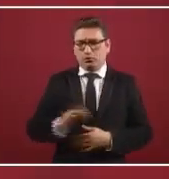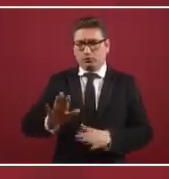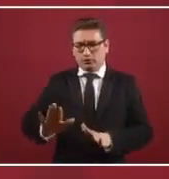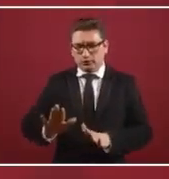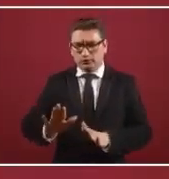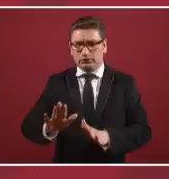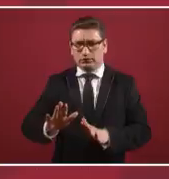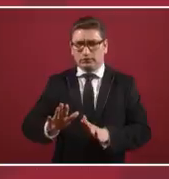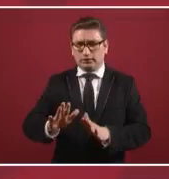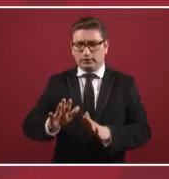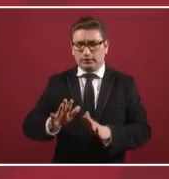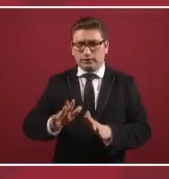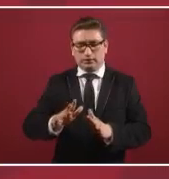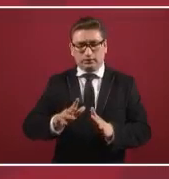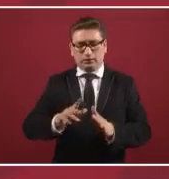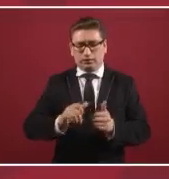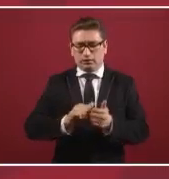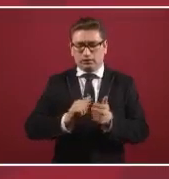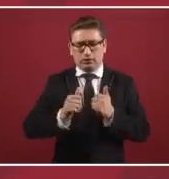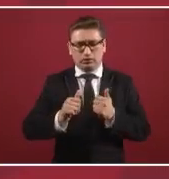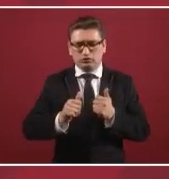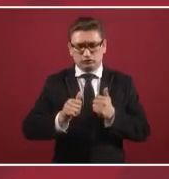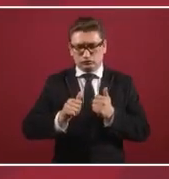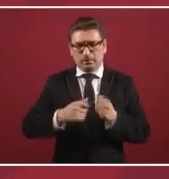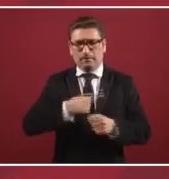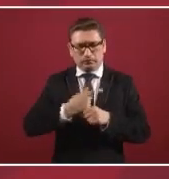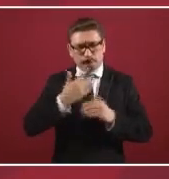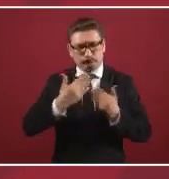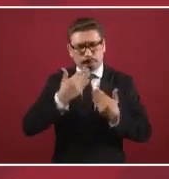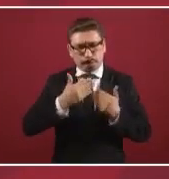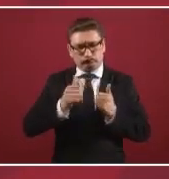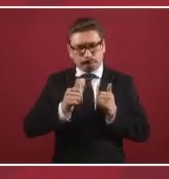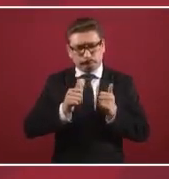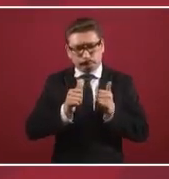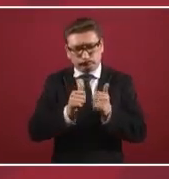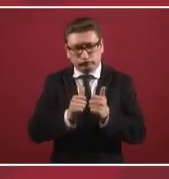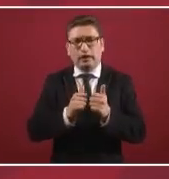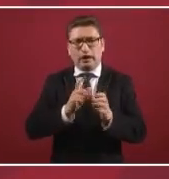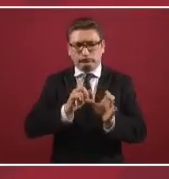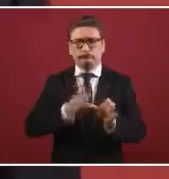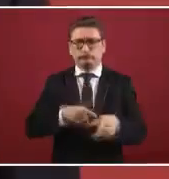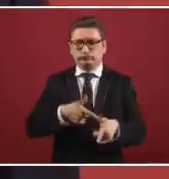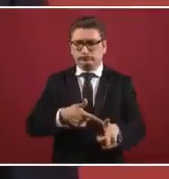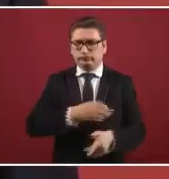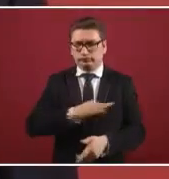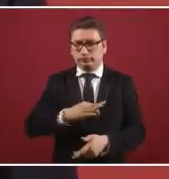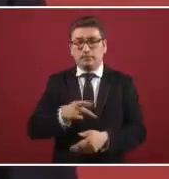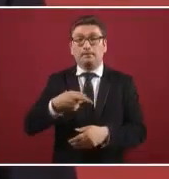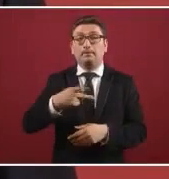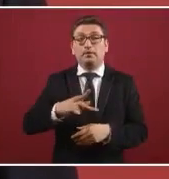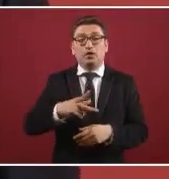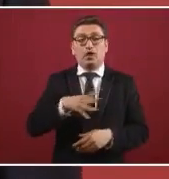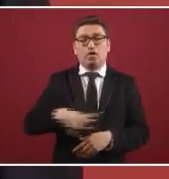detenerlo para que se empareje, pero que no deje de estudiar.